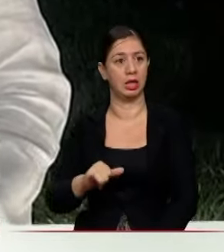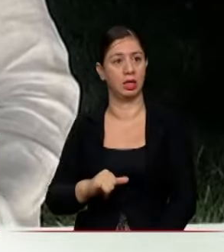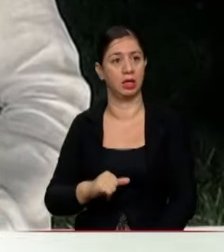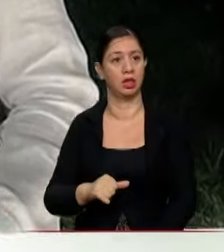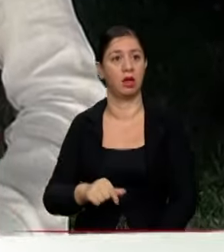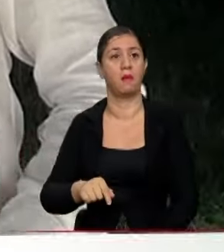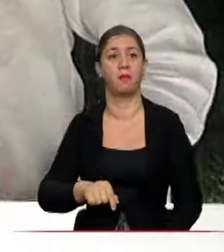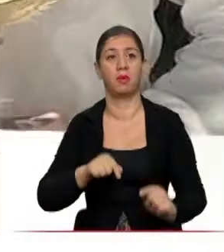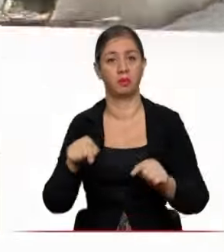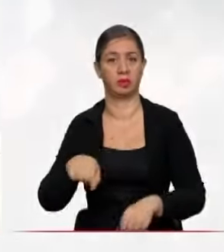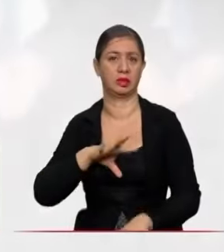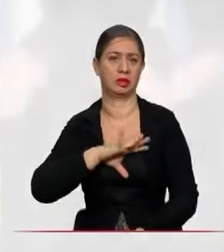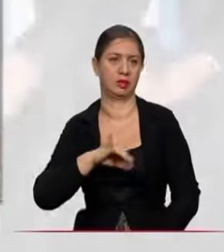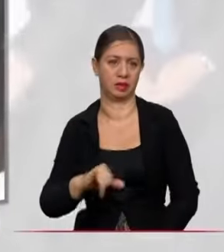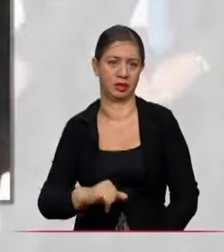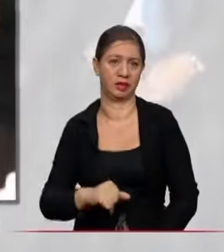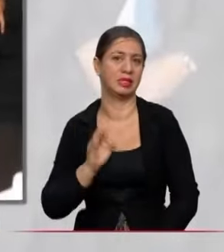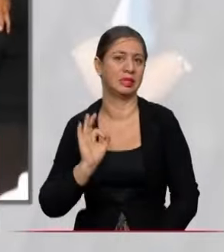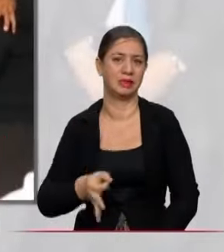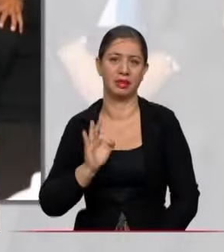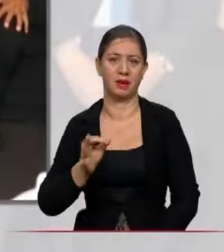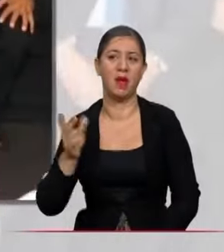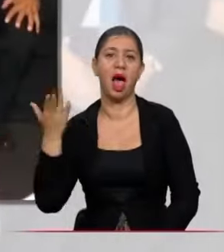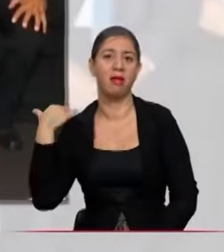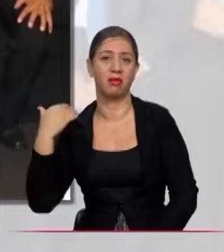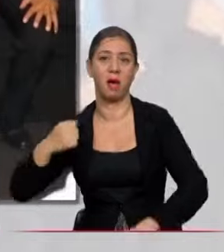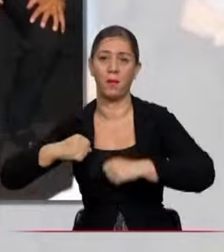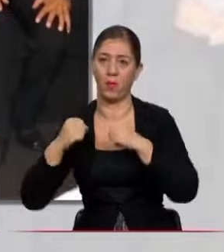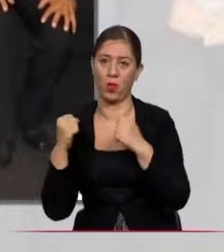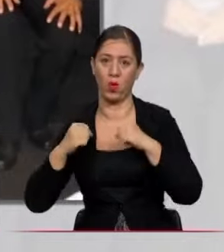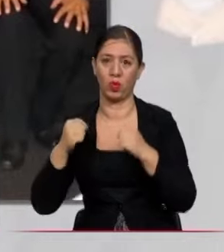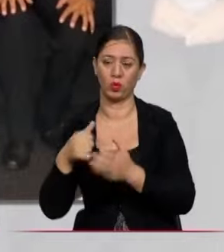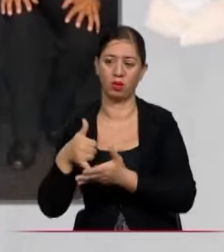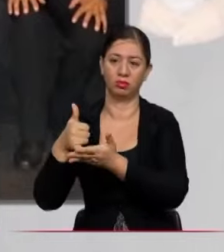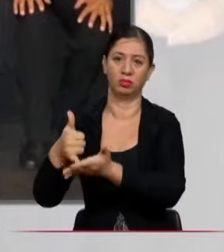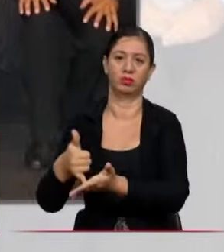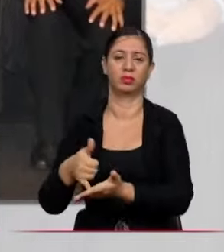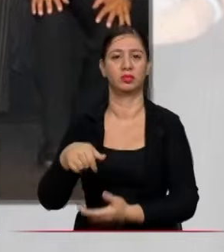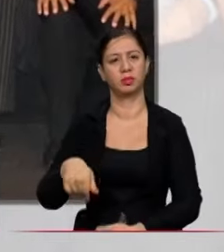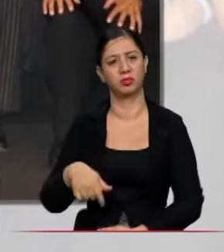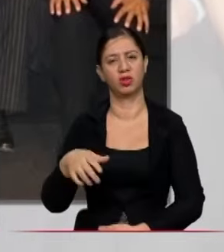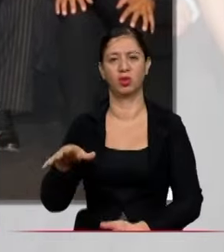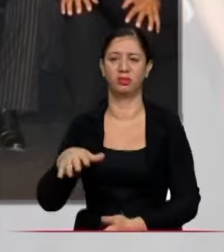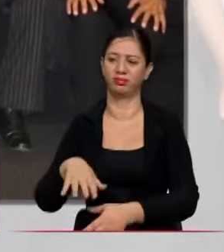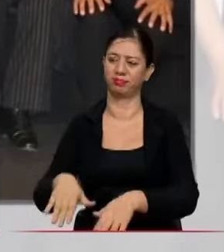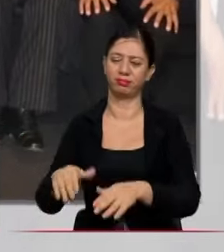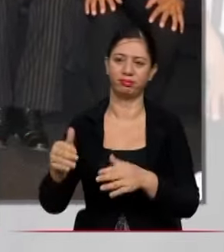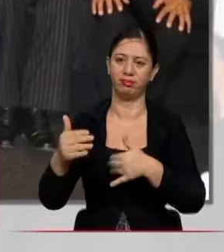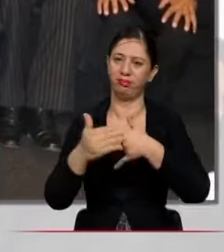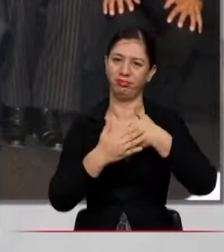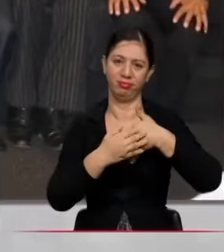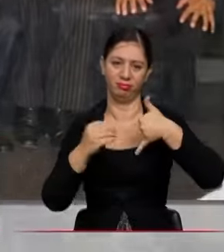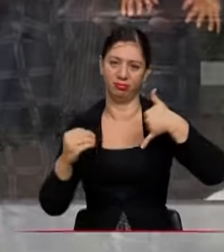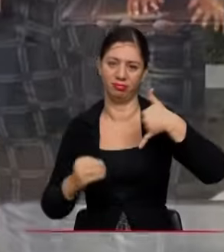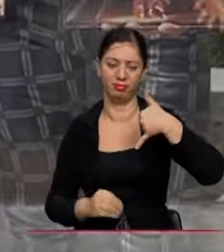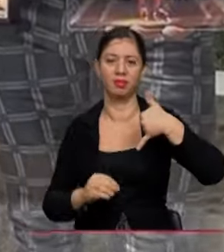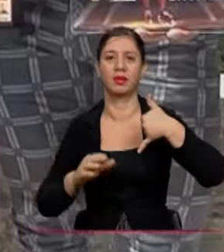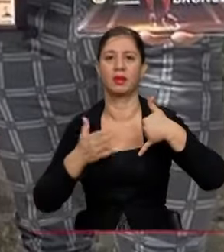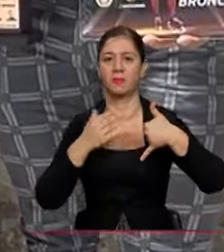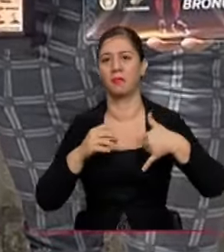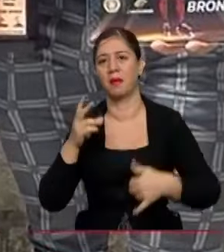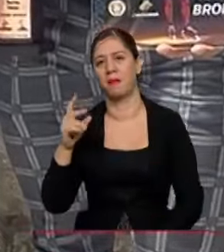la gala a Cali. Normalmente siempre se hacía en Bogotá. En mi paso por ACOR logramos descentralizar la gala. Hemos estado